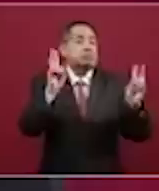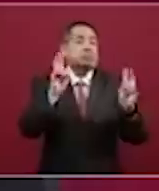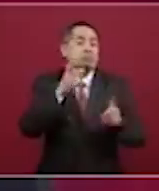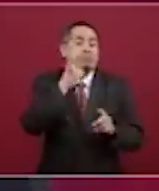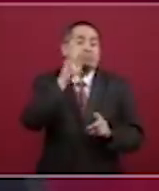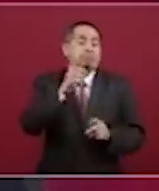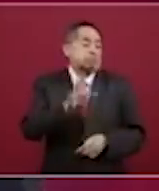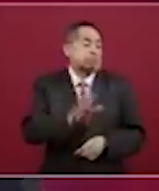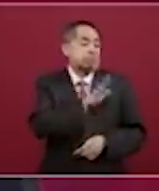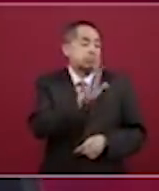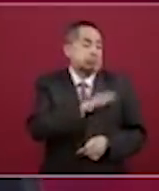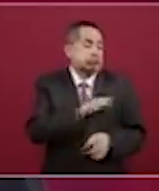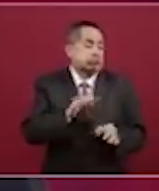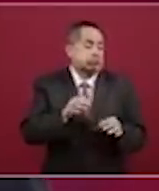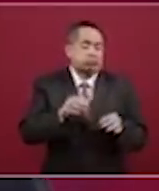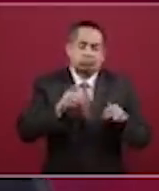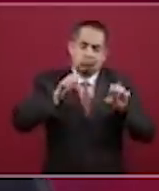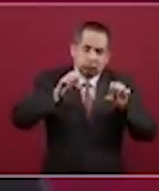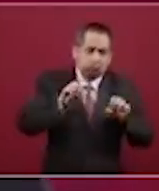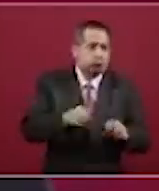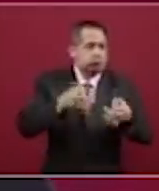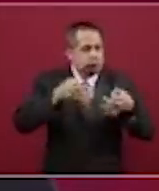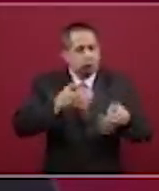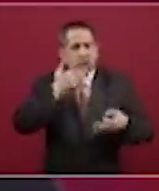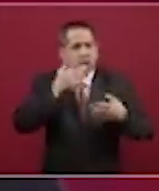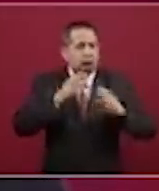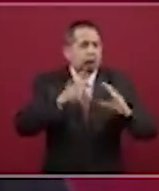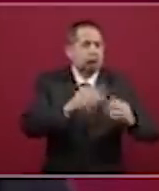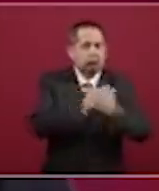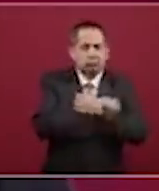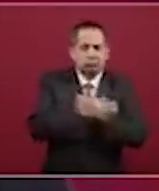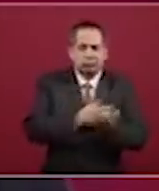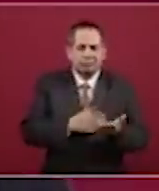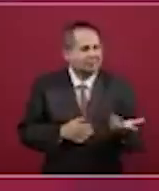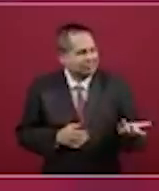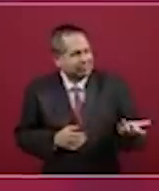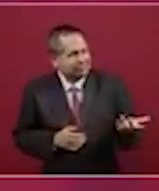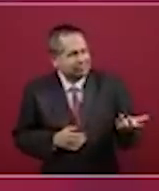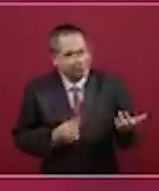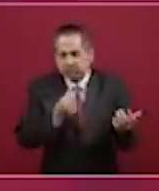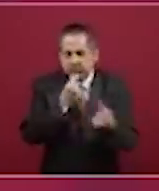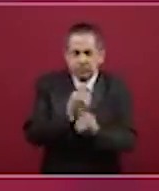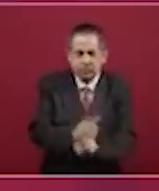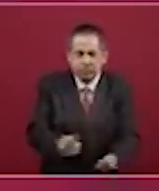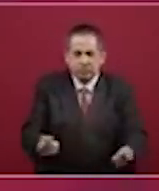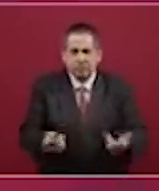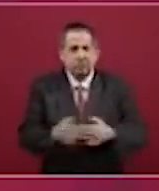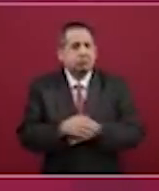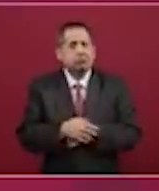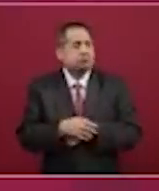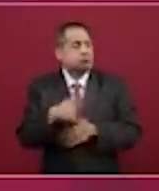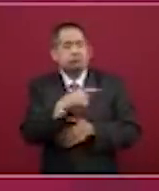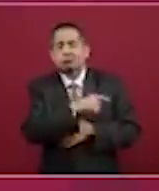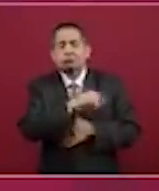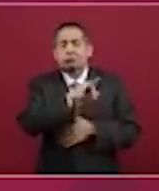calidad de la educación, que siempre decían, y los niños, y